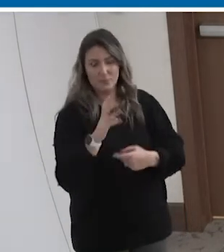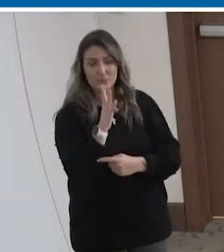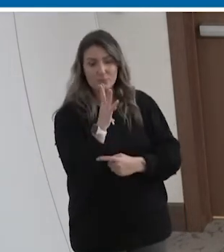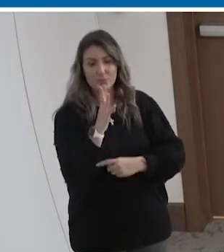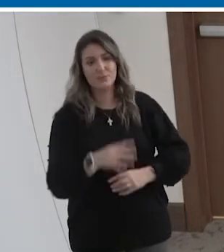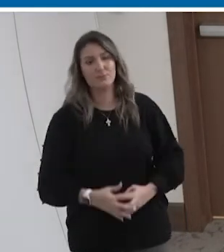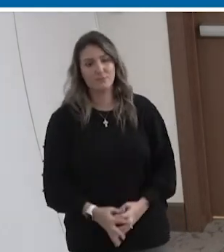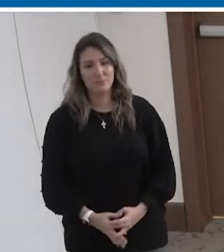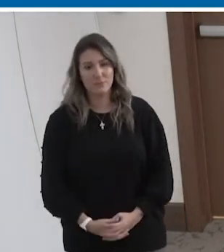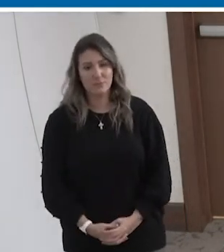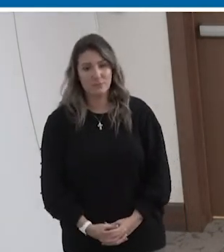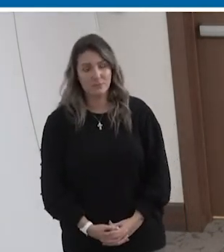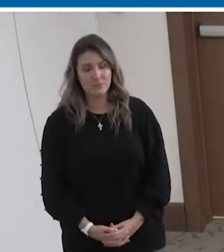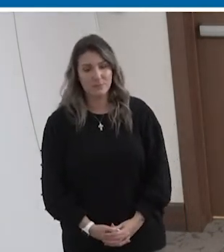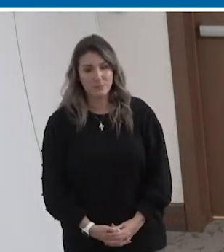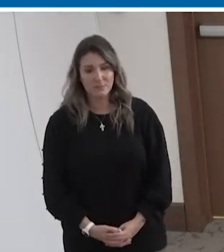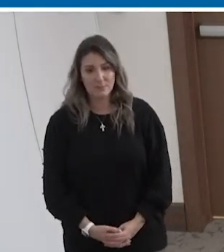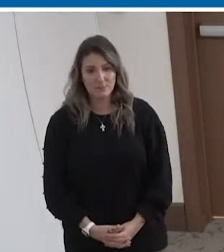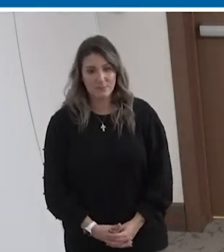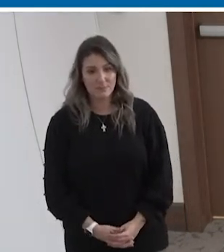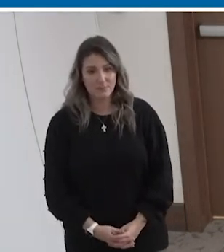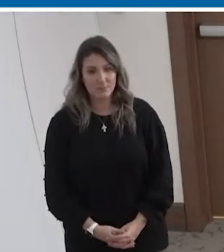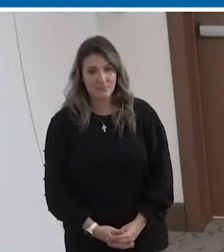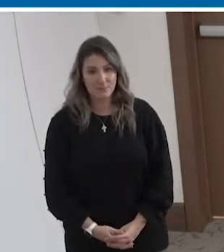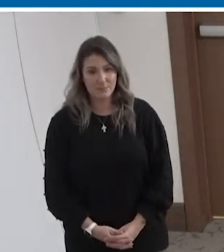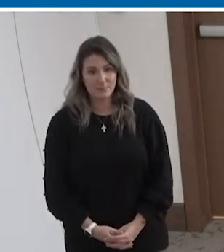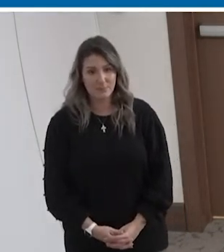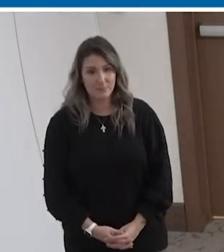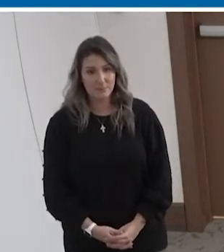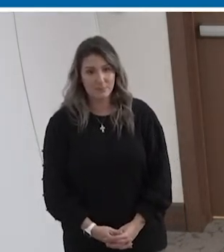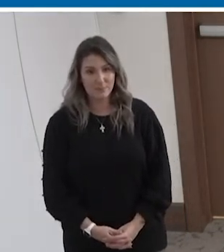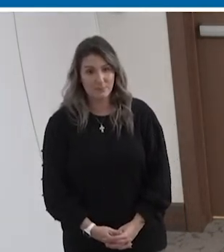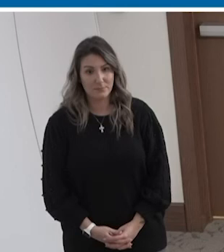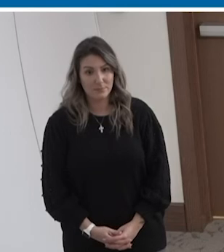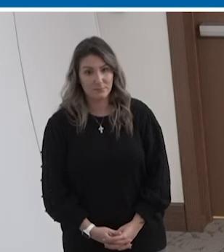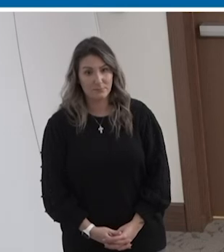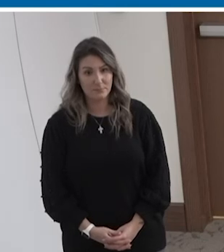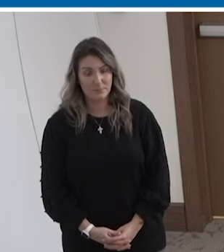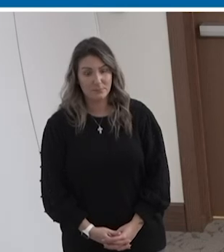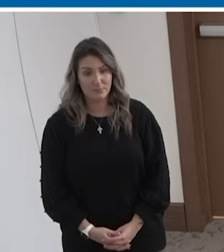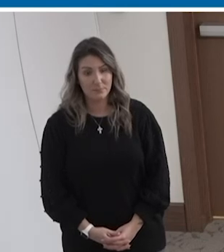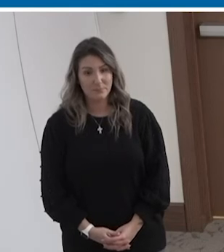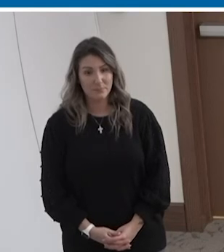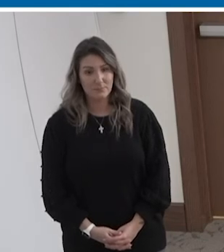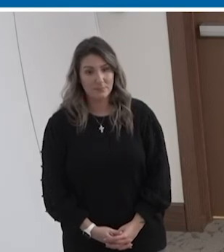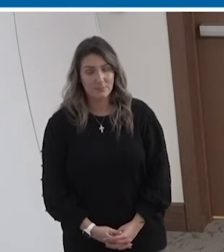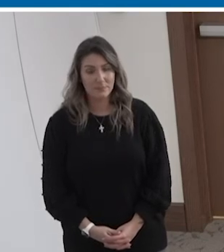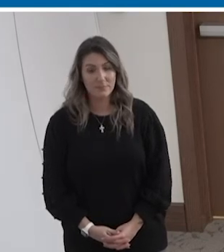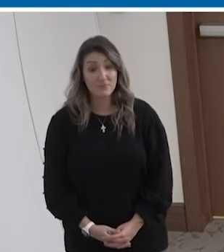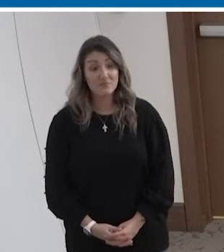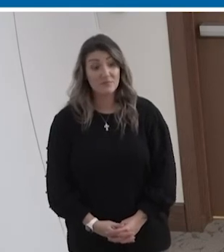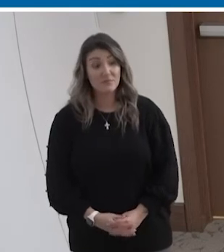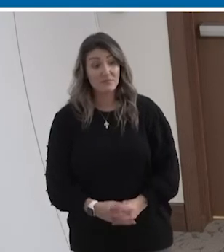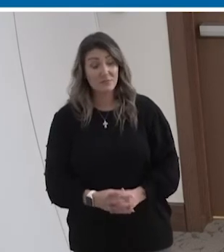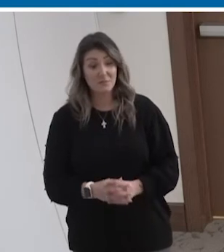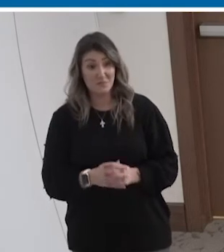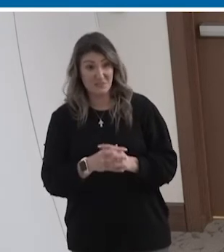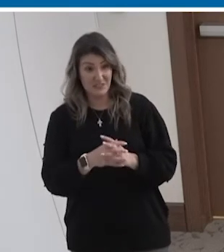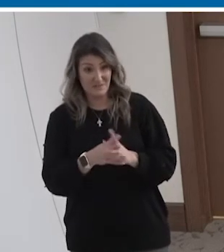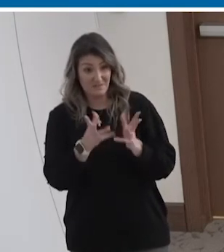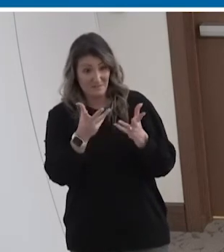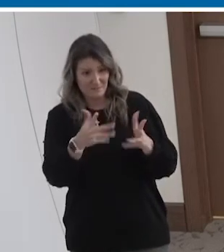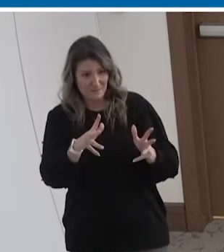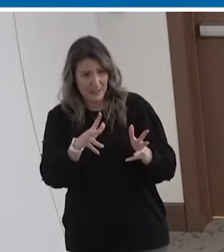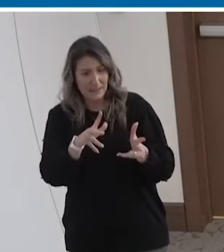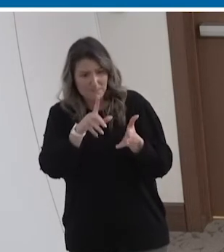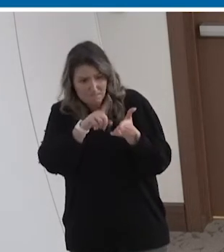la vacuna de acuerdo a la edad del paciente. And when we've looked at the response to